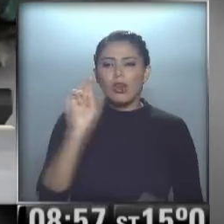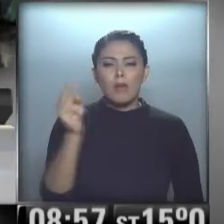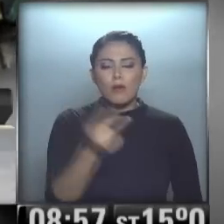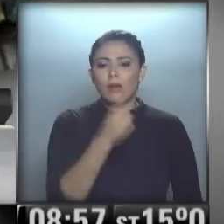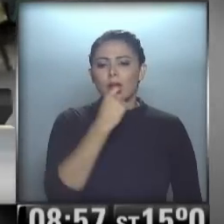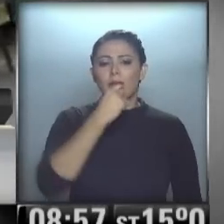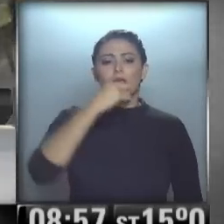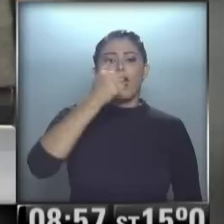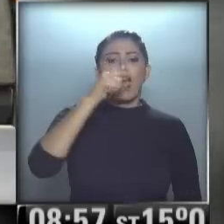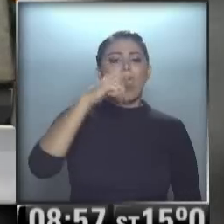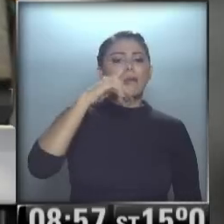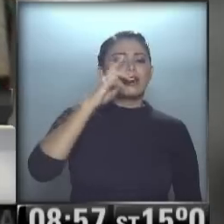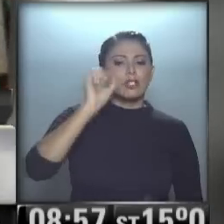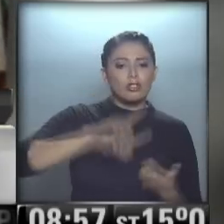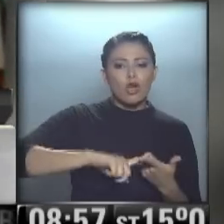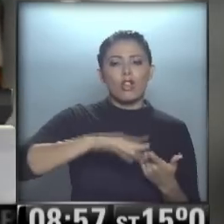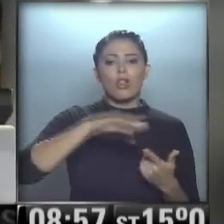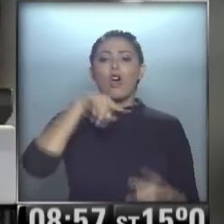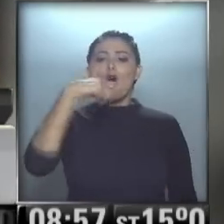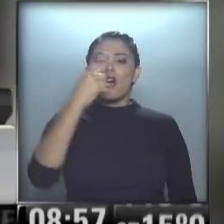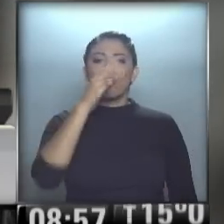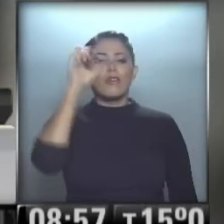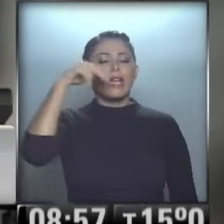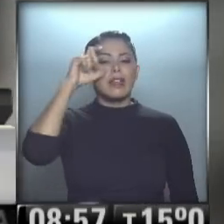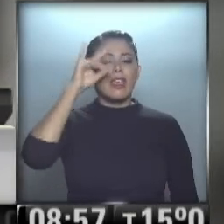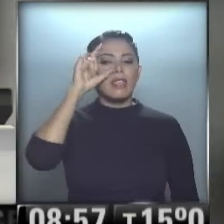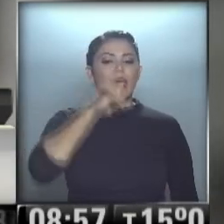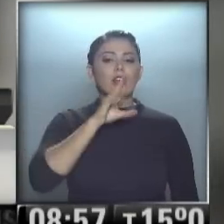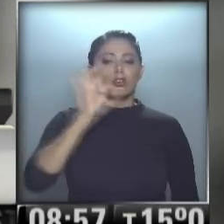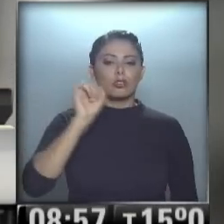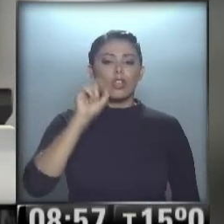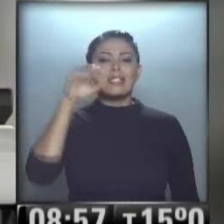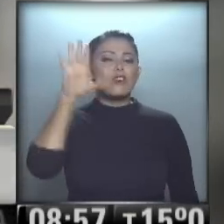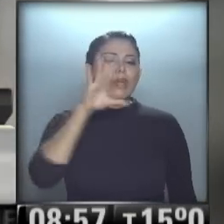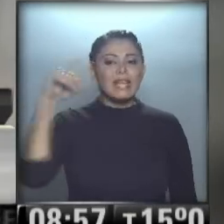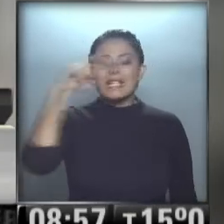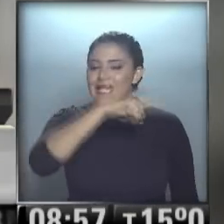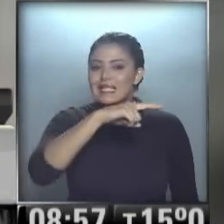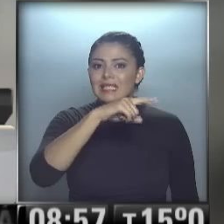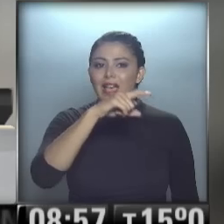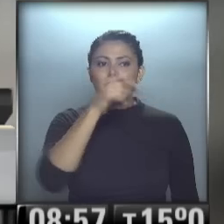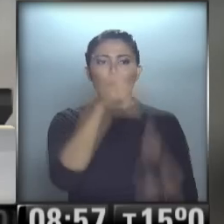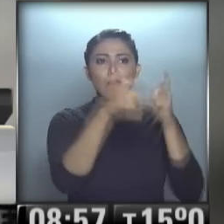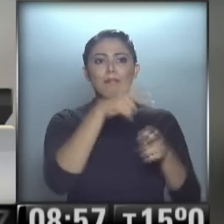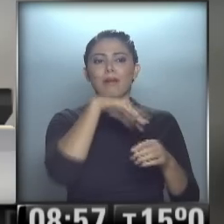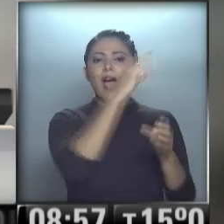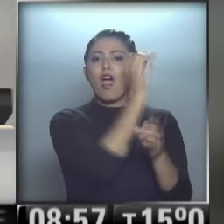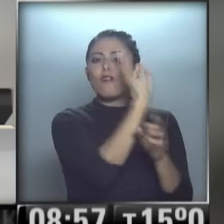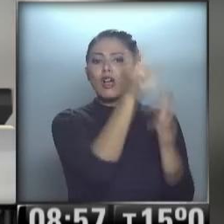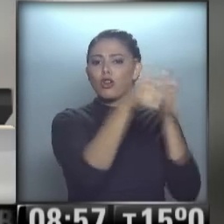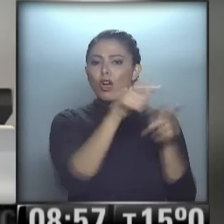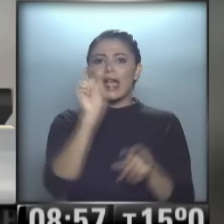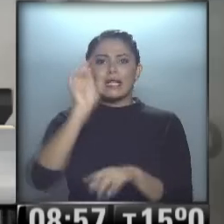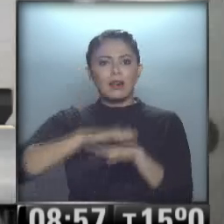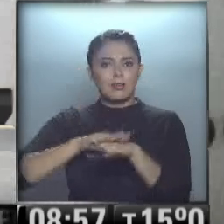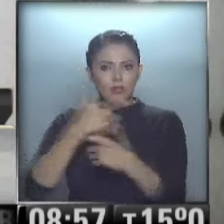tenemos a petete almirón al delich bis Gustavo benedeto donde 57 disparo dentro del banco y ninguna persona fue